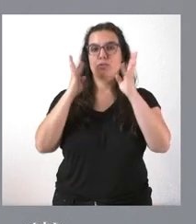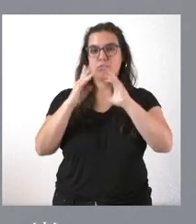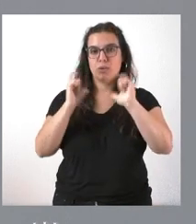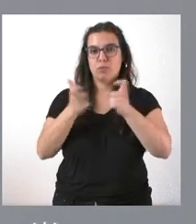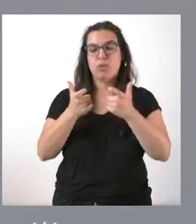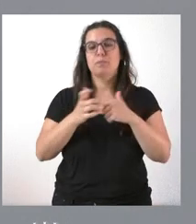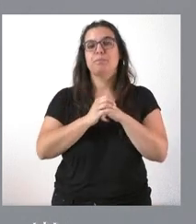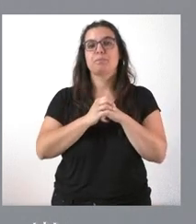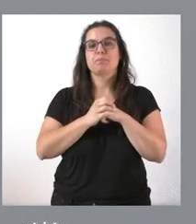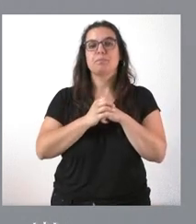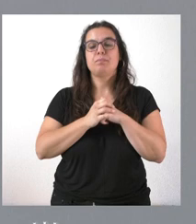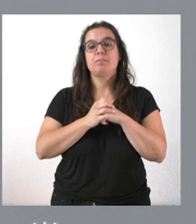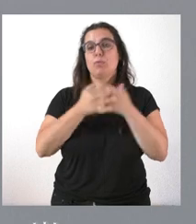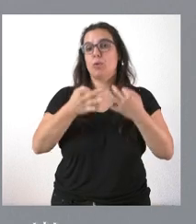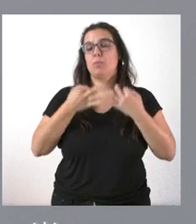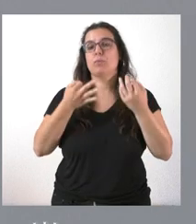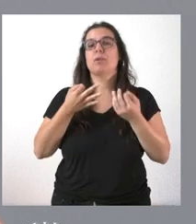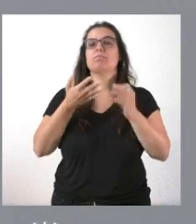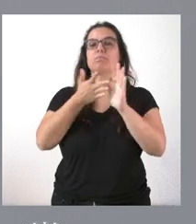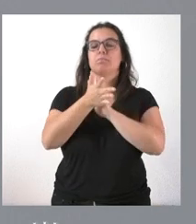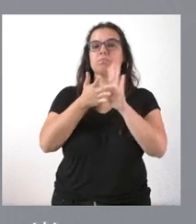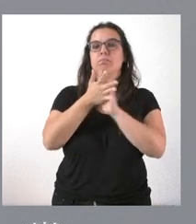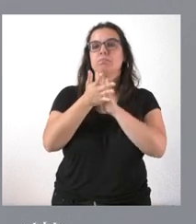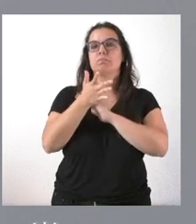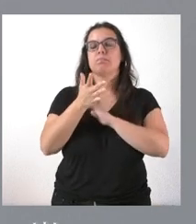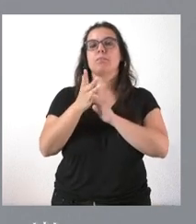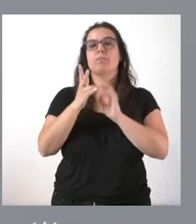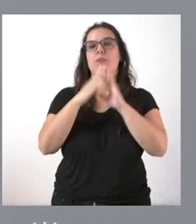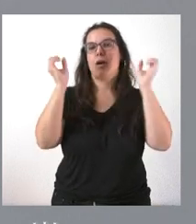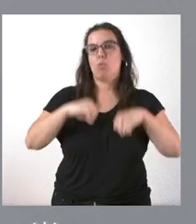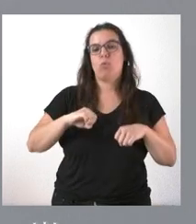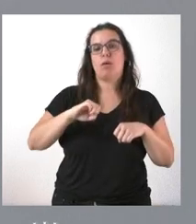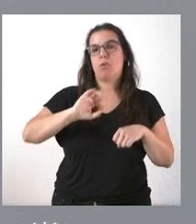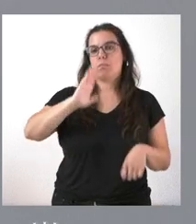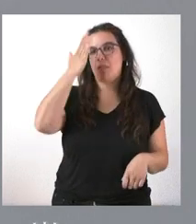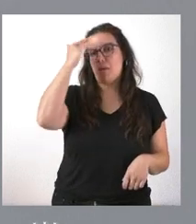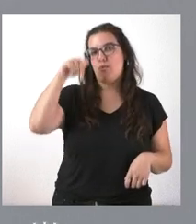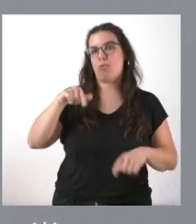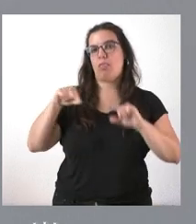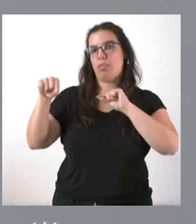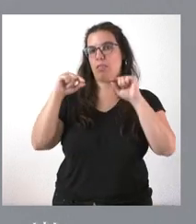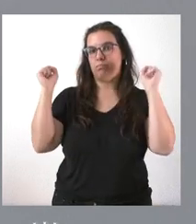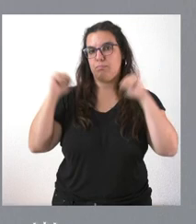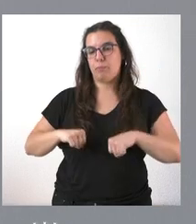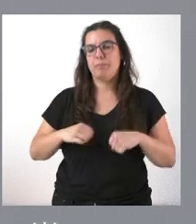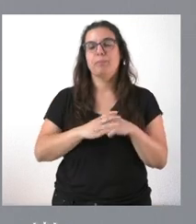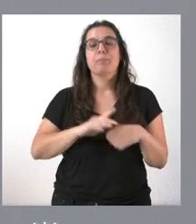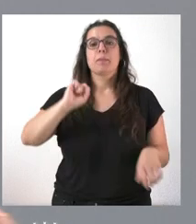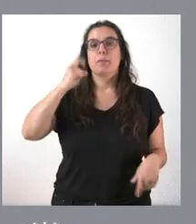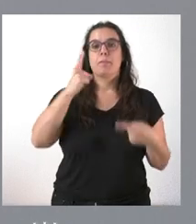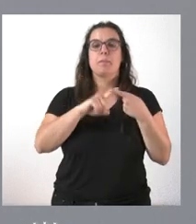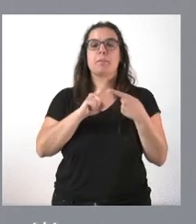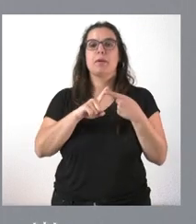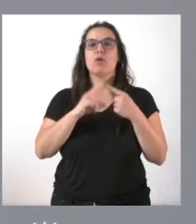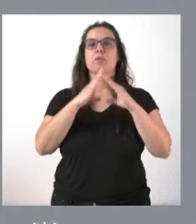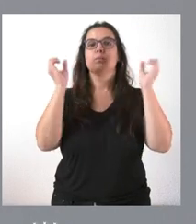y comienzo como en ocasiones anteriores dando cuenta de los principales acuerdos de la sesión de esta mañana en primer lugar se ha